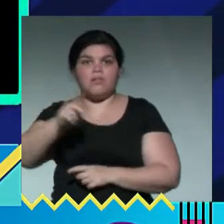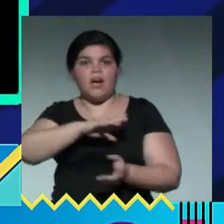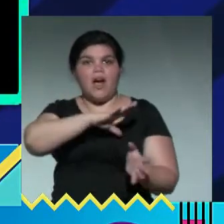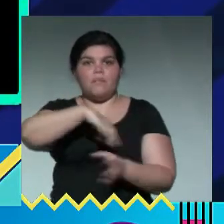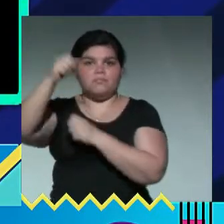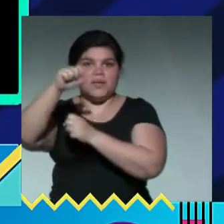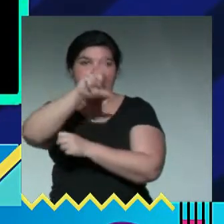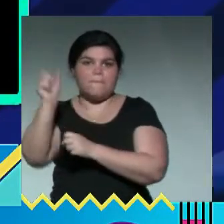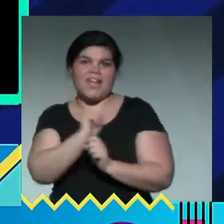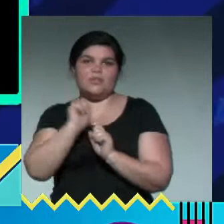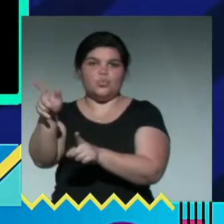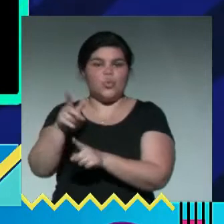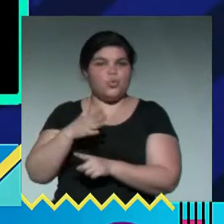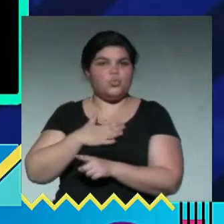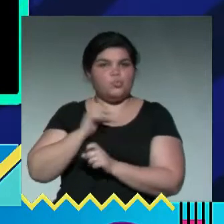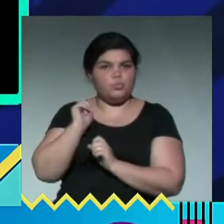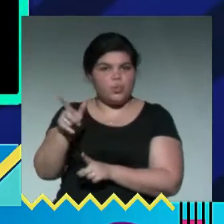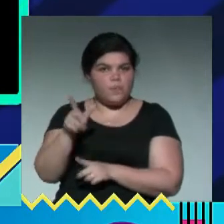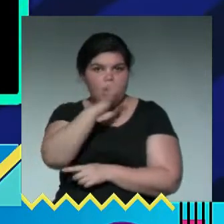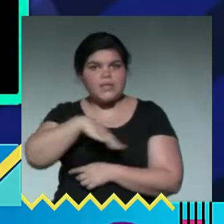que está fuera de